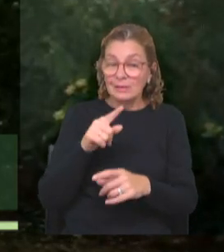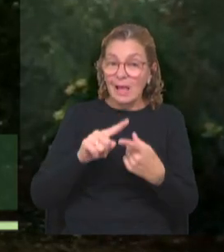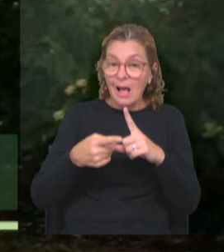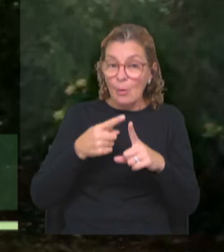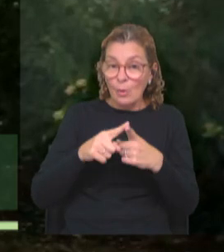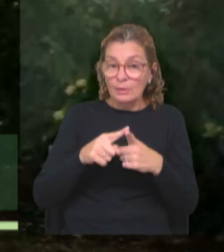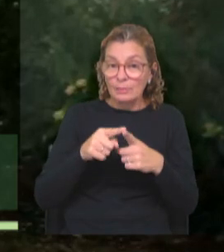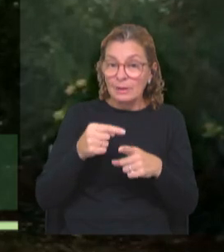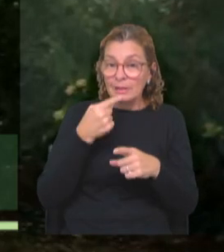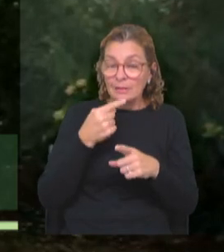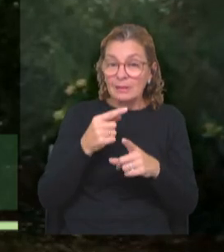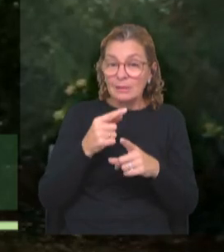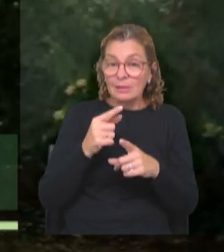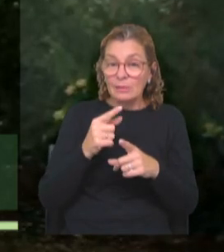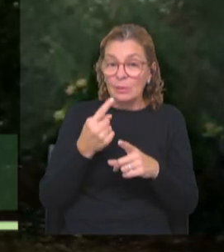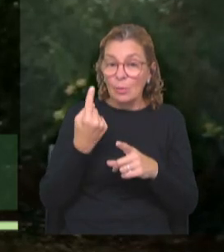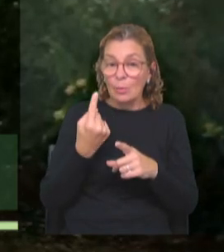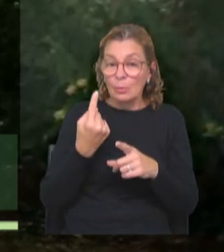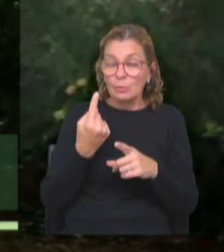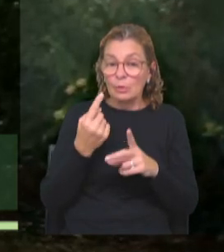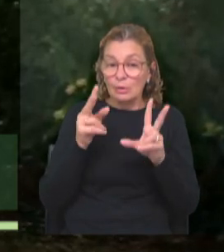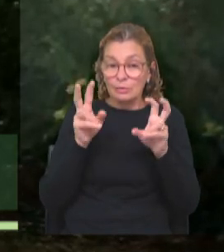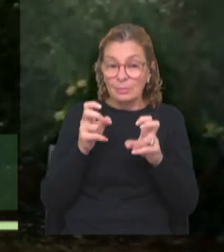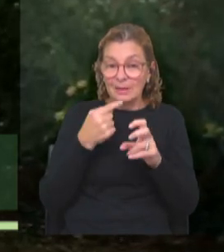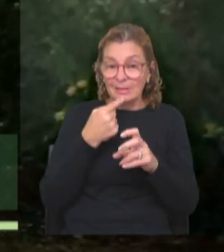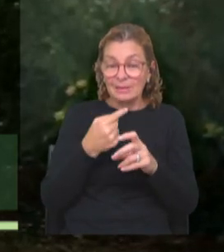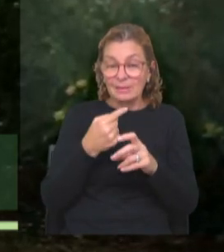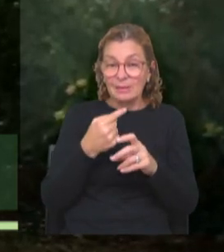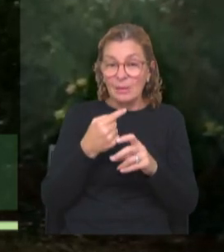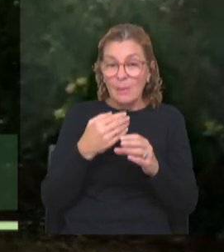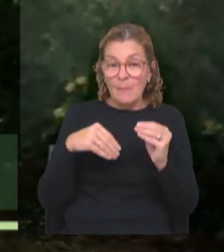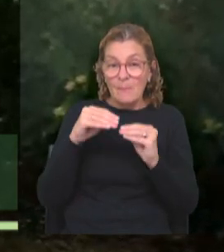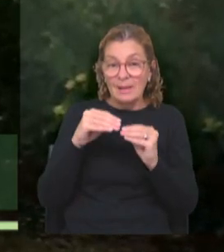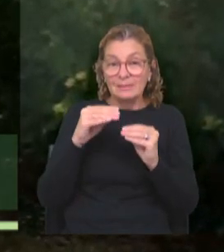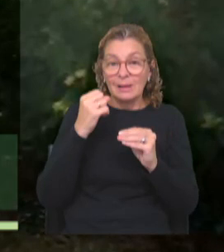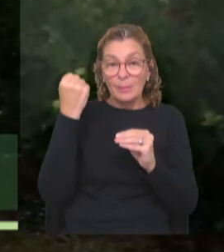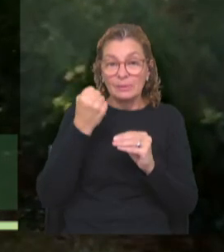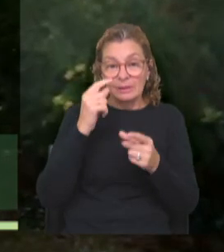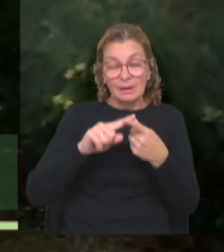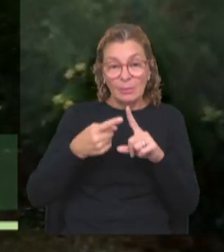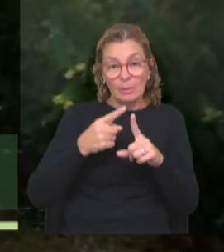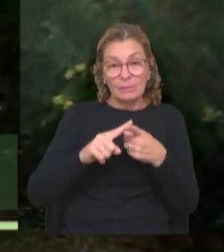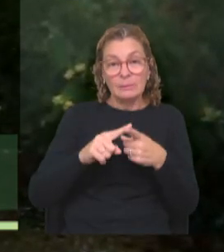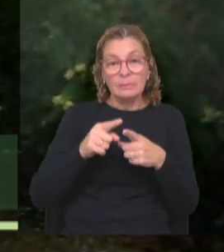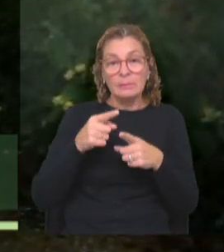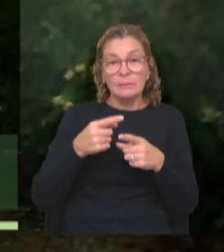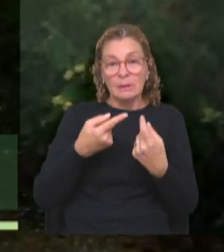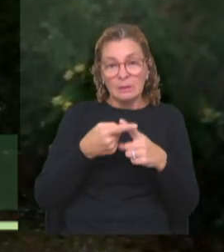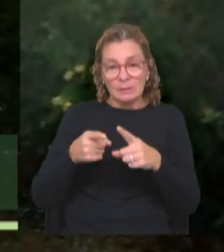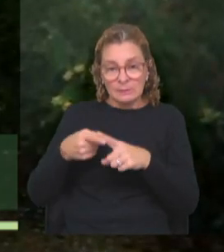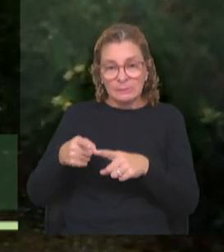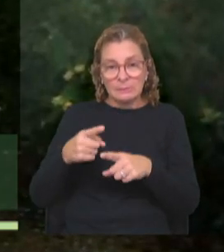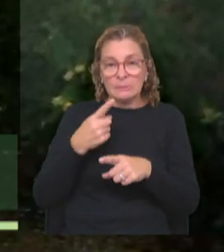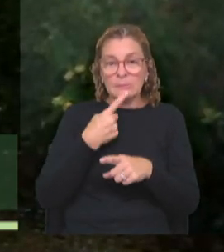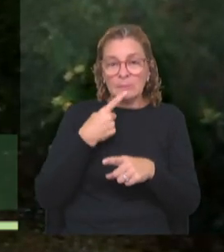acuerdo. Voy a mencionar apenas una de las cuestiones que menciona como más importantes en este acuerdo. En un marco de diversidad política